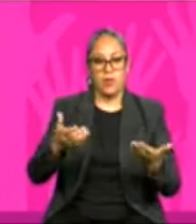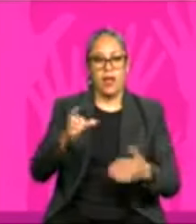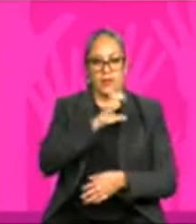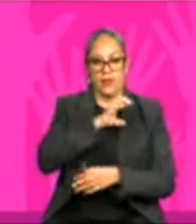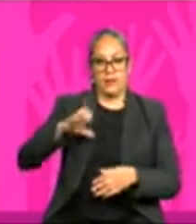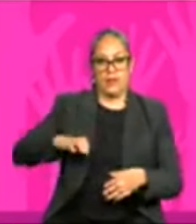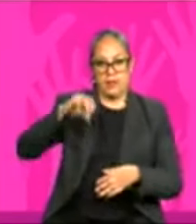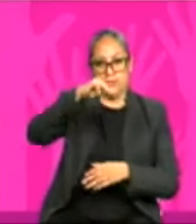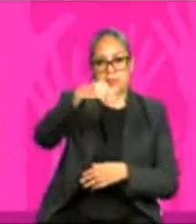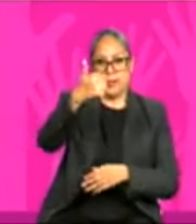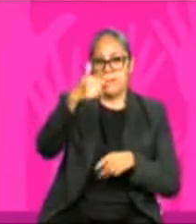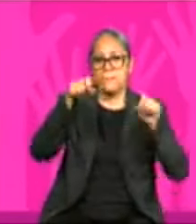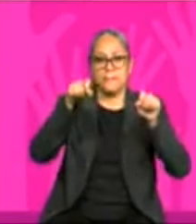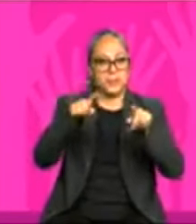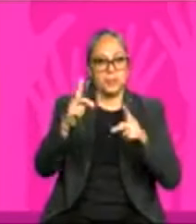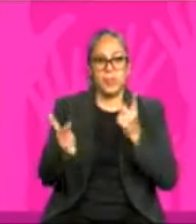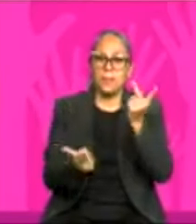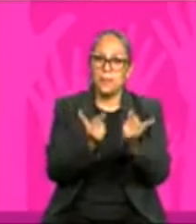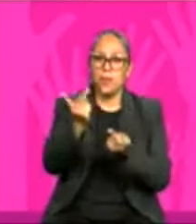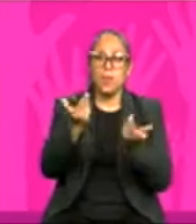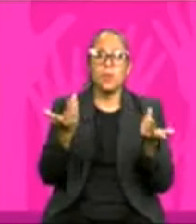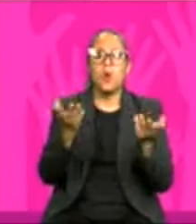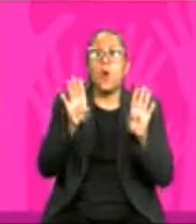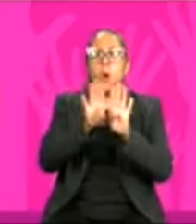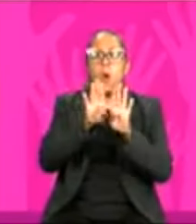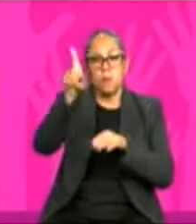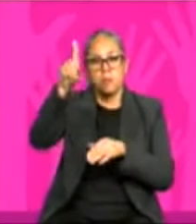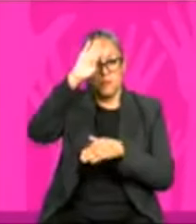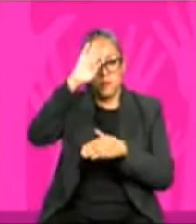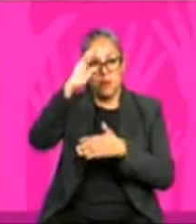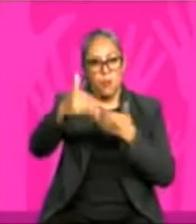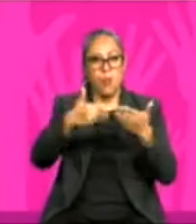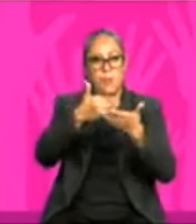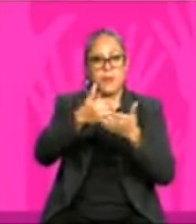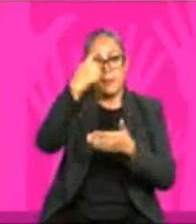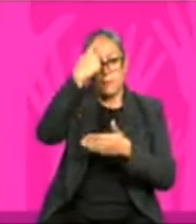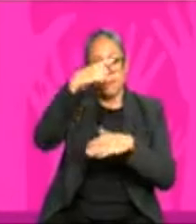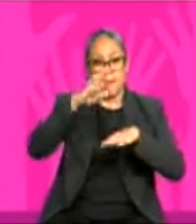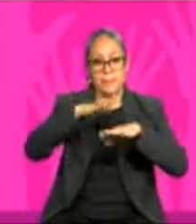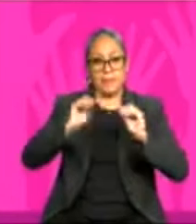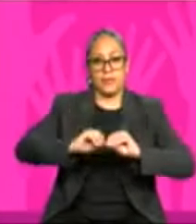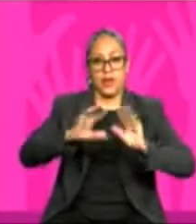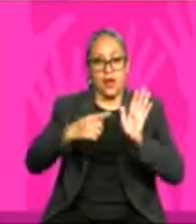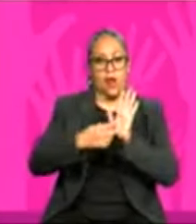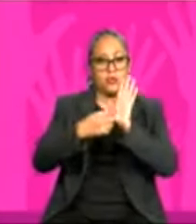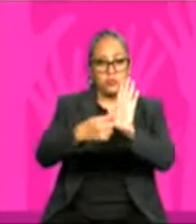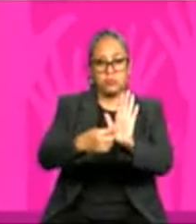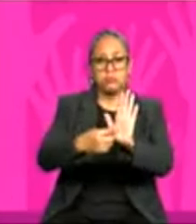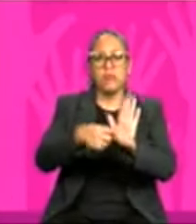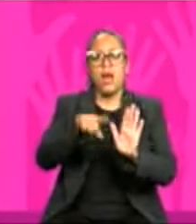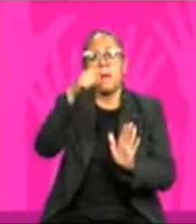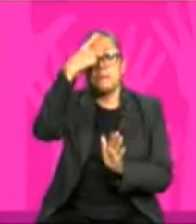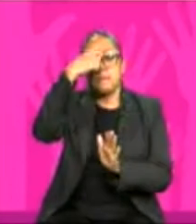González Arabia. Misma pregunta, candidata. ¿Cuál sería su propuesta para fortalecer la transparencia y la rendición de cuentas en la administración